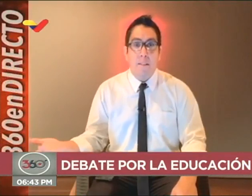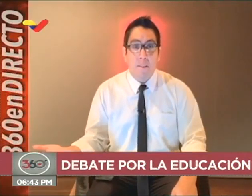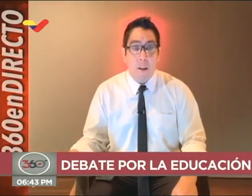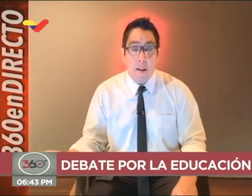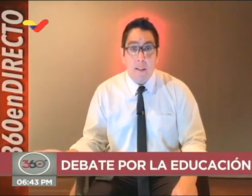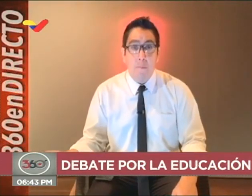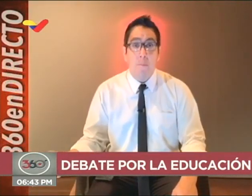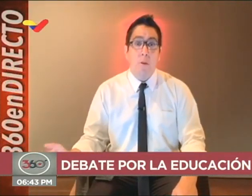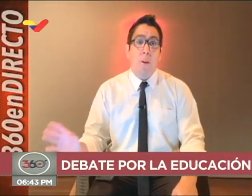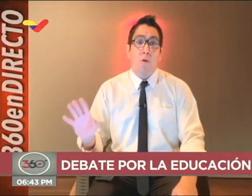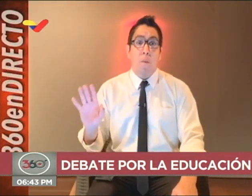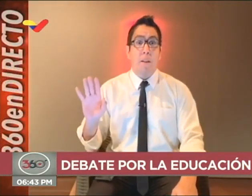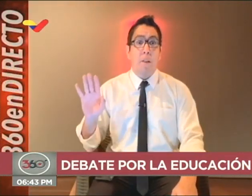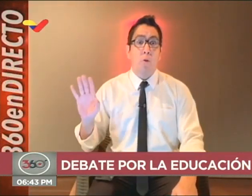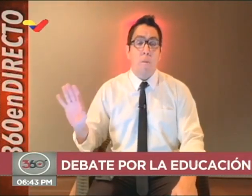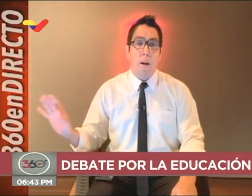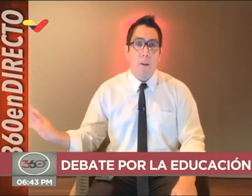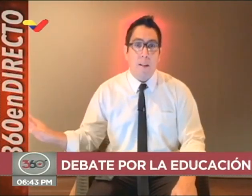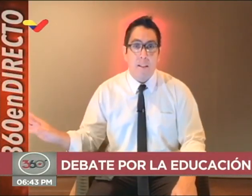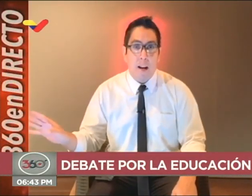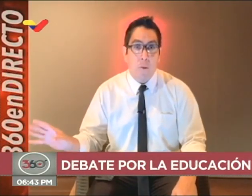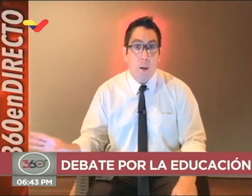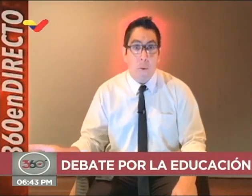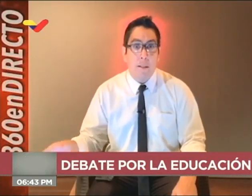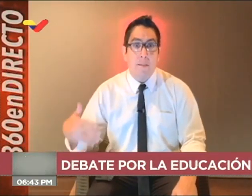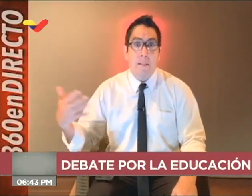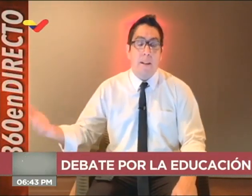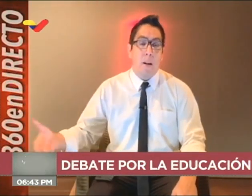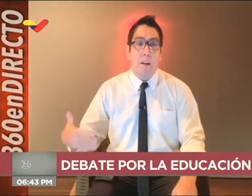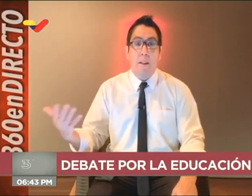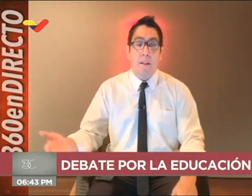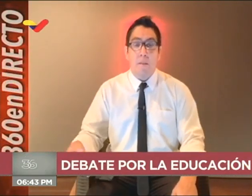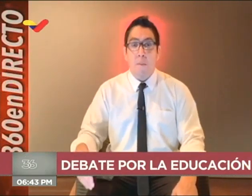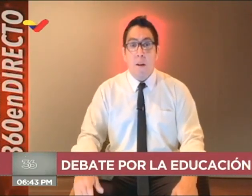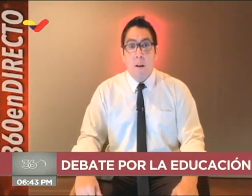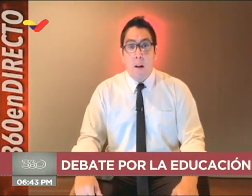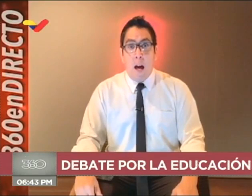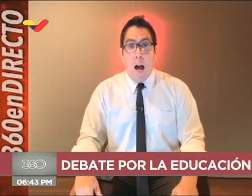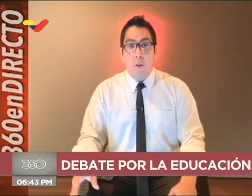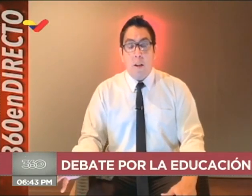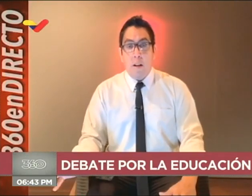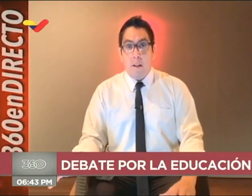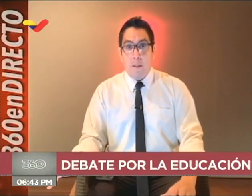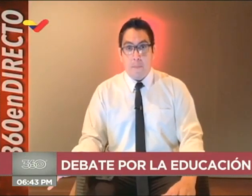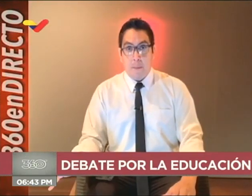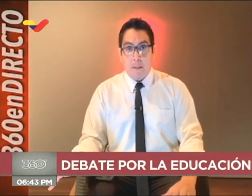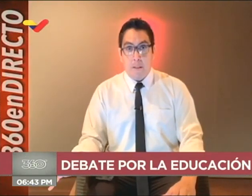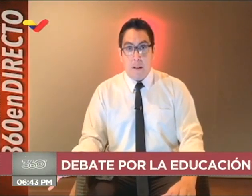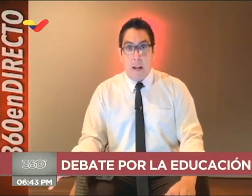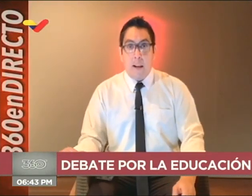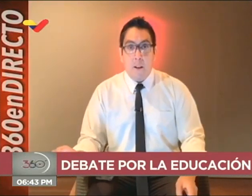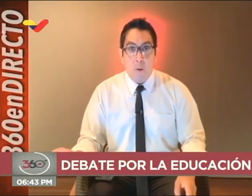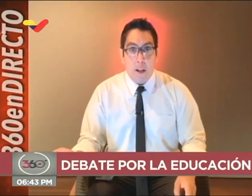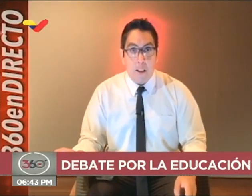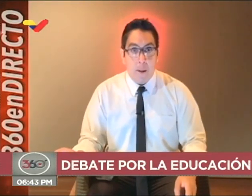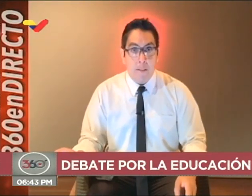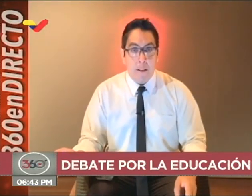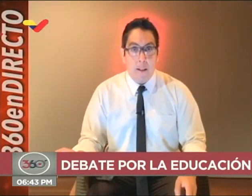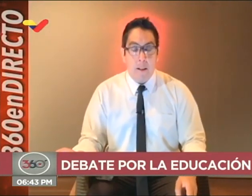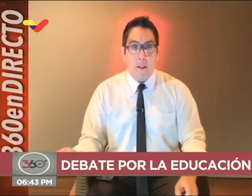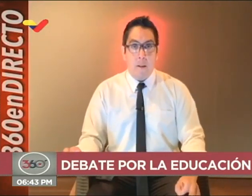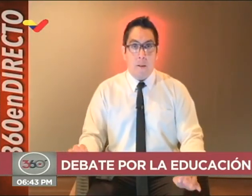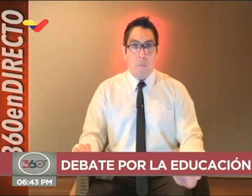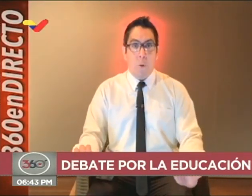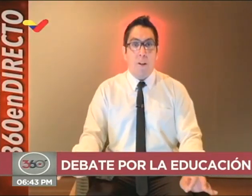reiniciar clases presencialmente, sino que solamente ha hecho un llamado a que se haga un debate y se intercambien ideas. Hay otra aclaratoria que